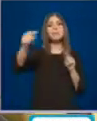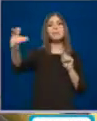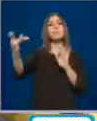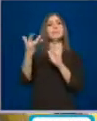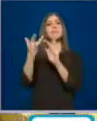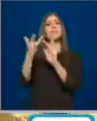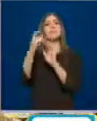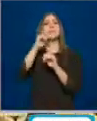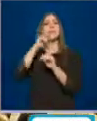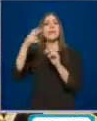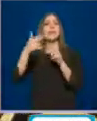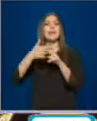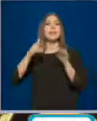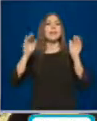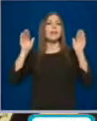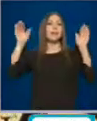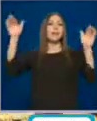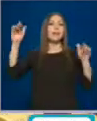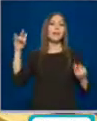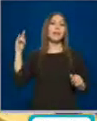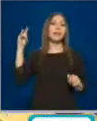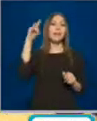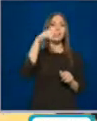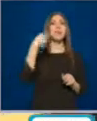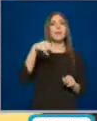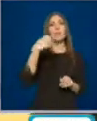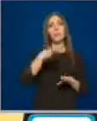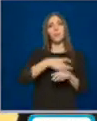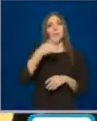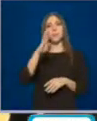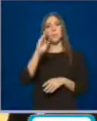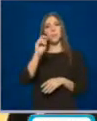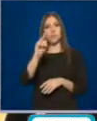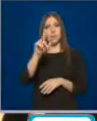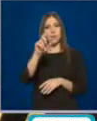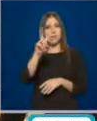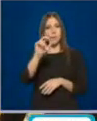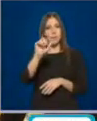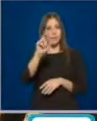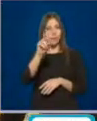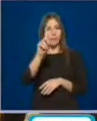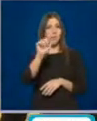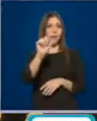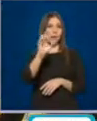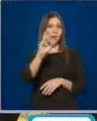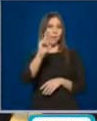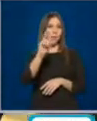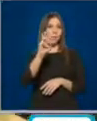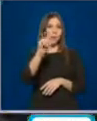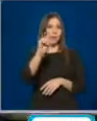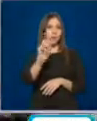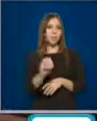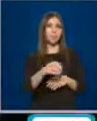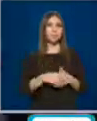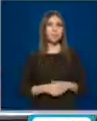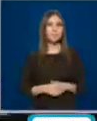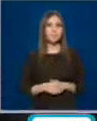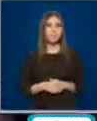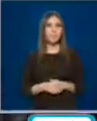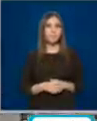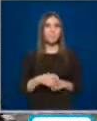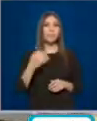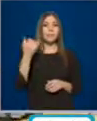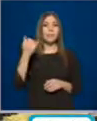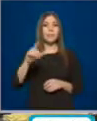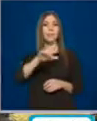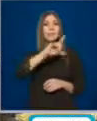Juárez, por eso se llama Boulevard Aeropuerto, pero es todo lo que se llama el circuito que da vuelta a la ciudad y que